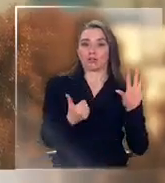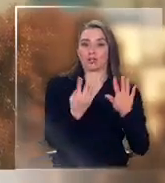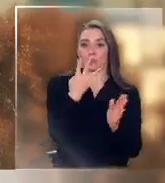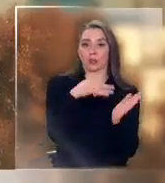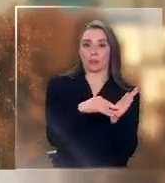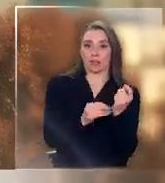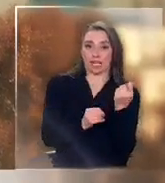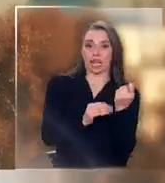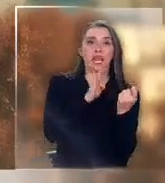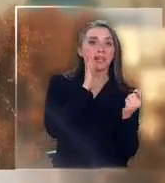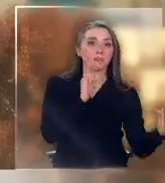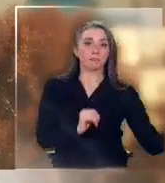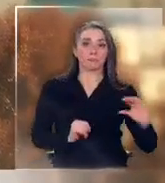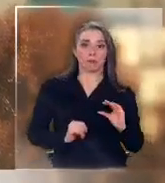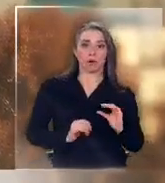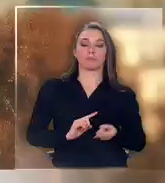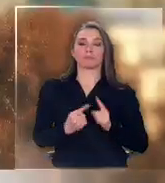...4.000 pesos brutos a